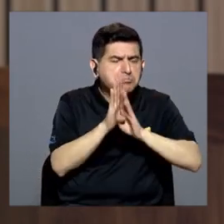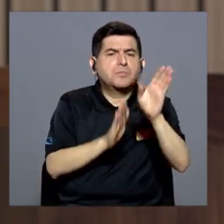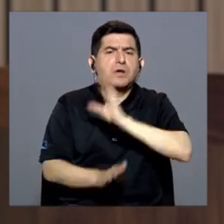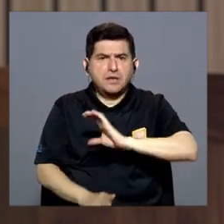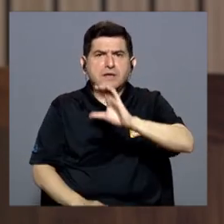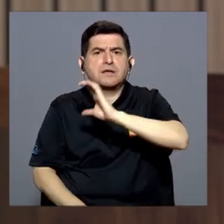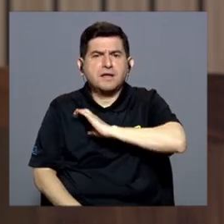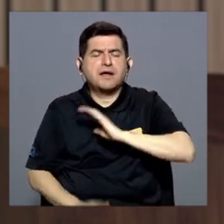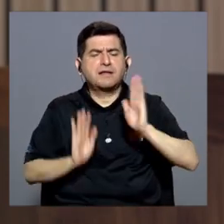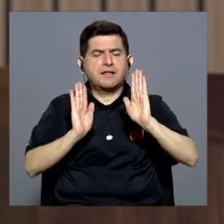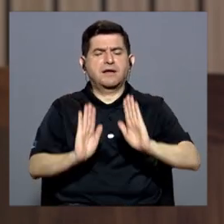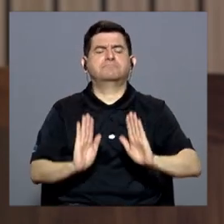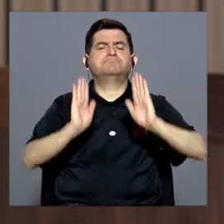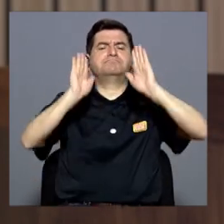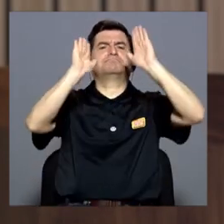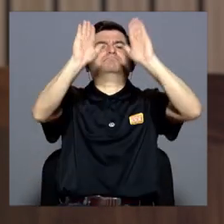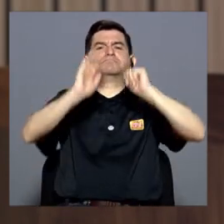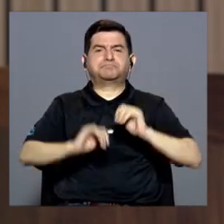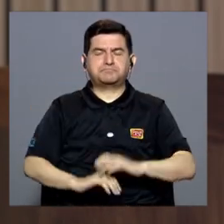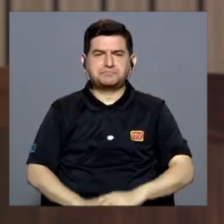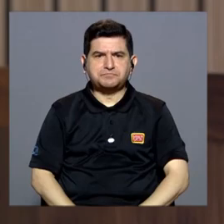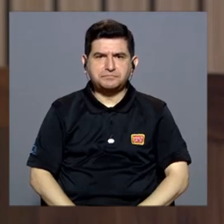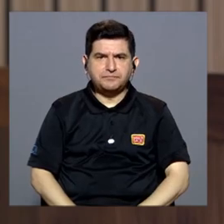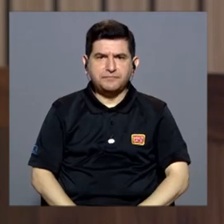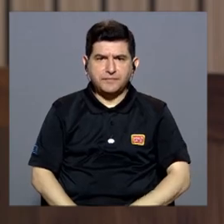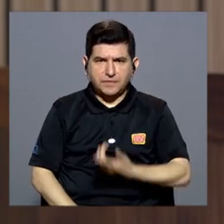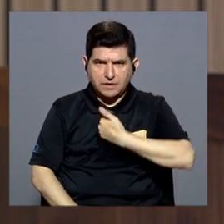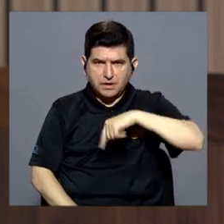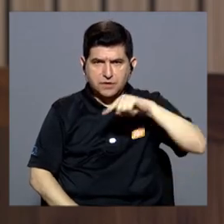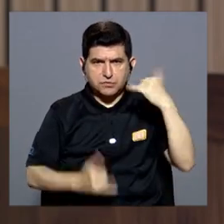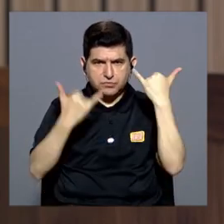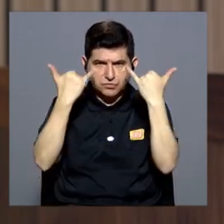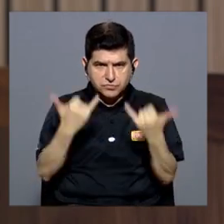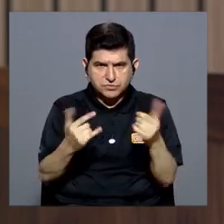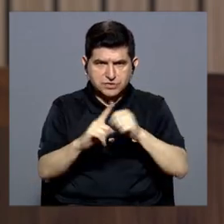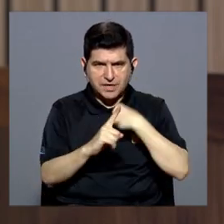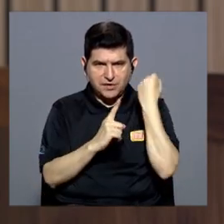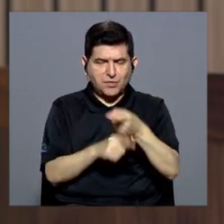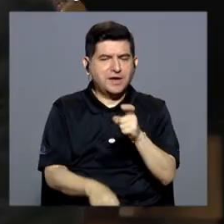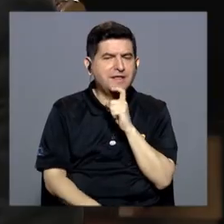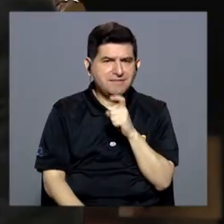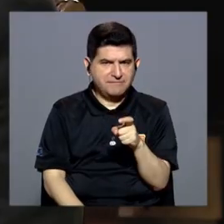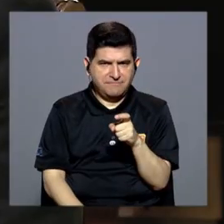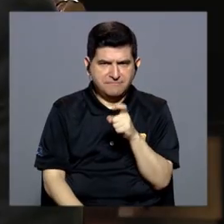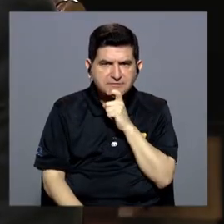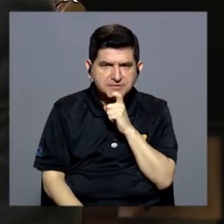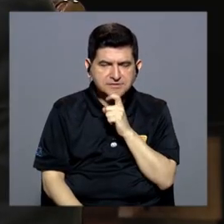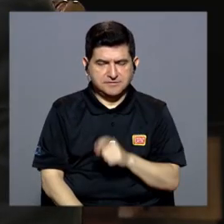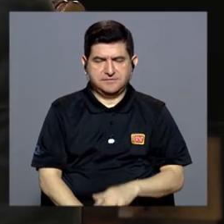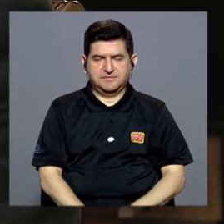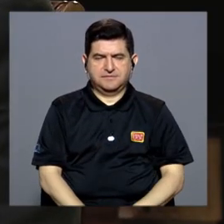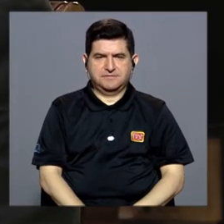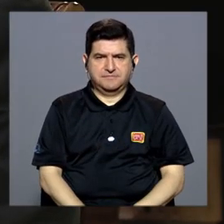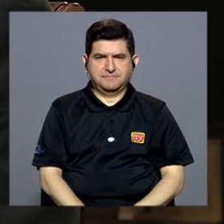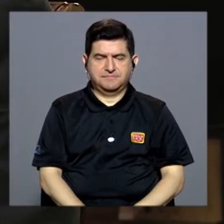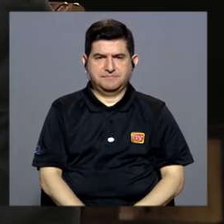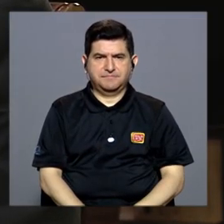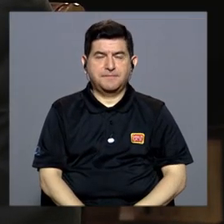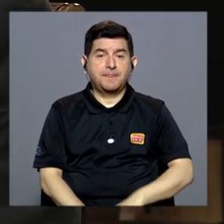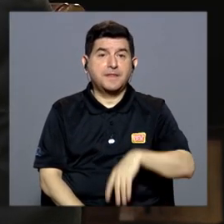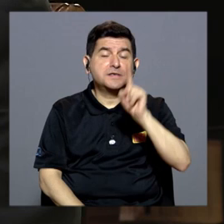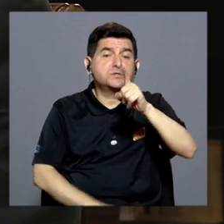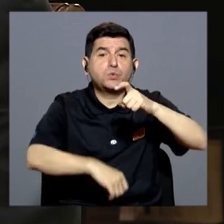calidad excelentes y que estamos en un punto realmente crítico. Si nosotros hay